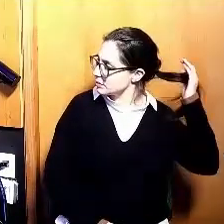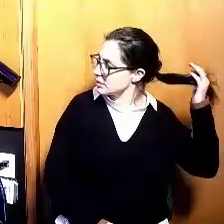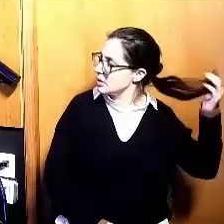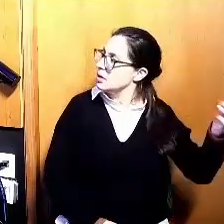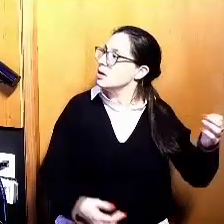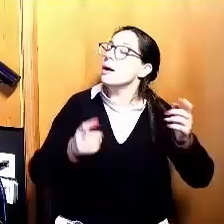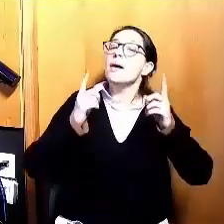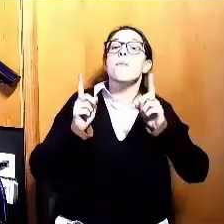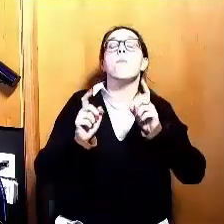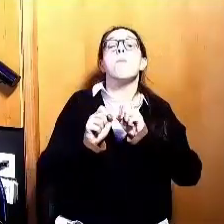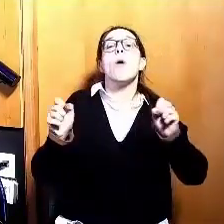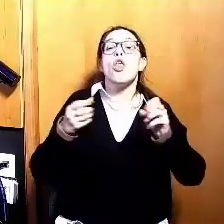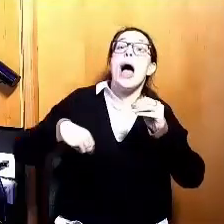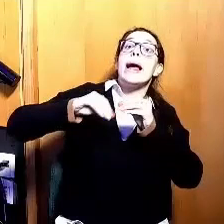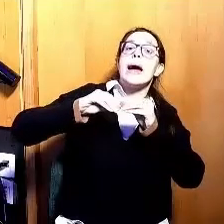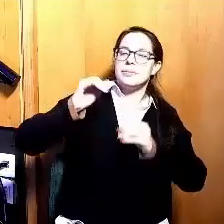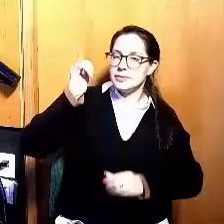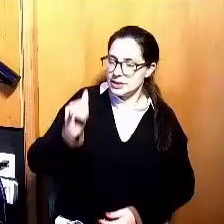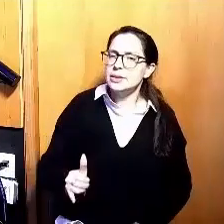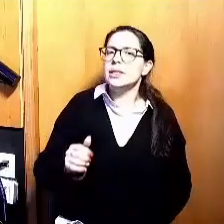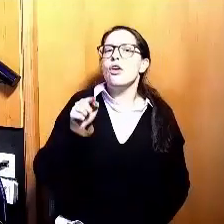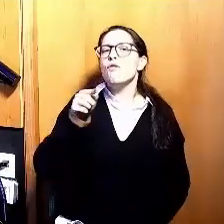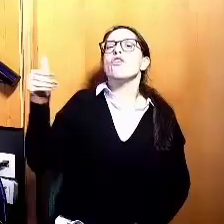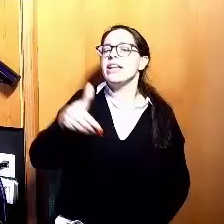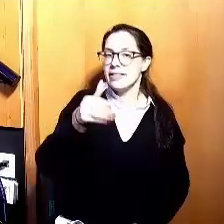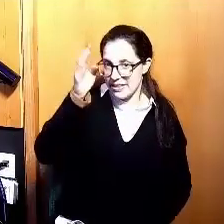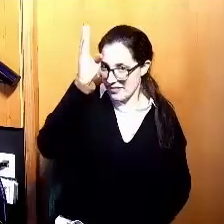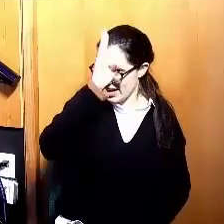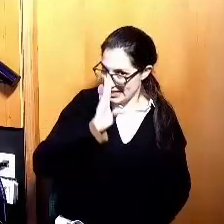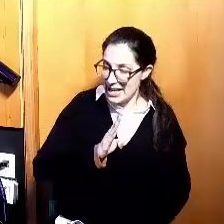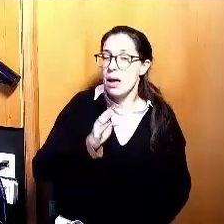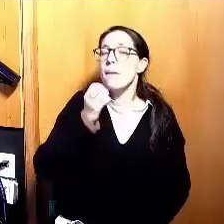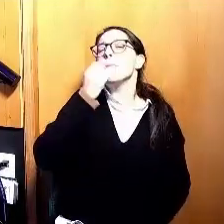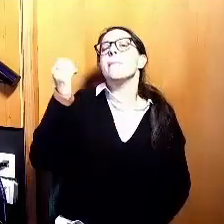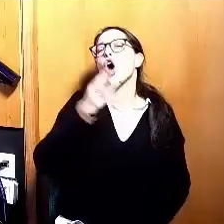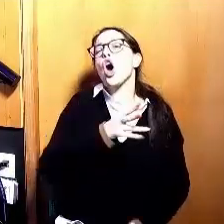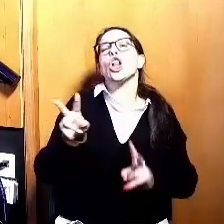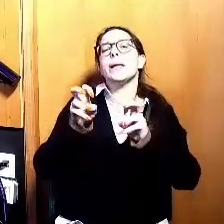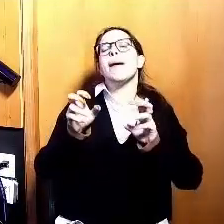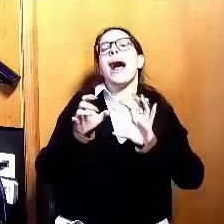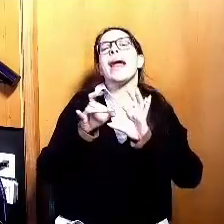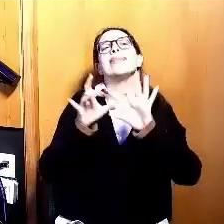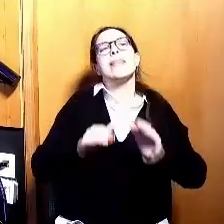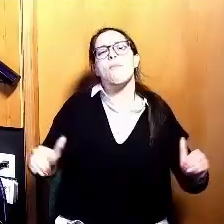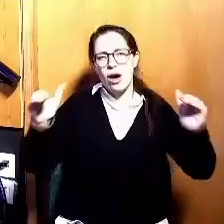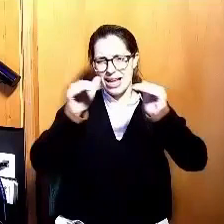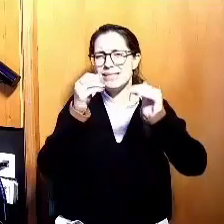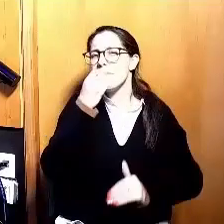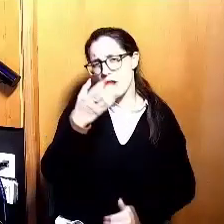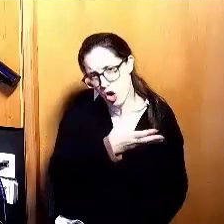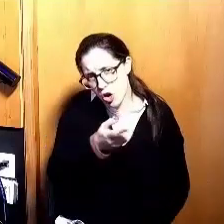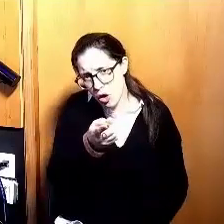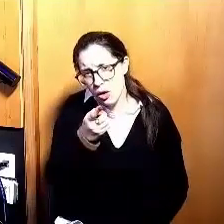¿Puedo agregarte algo, Fernanda? Vos que venís aparte de Brasil, ¿mejoró las democracias ustedes que pasaron por un proceso,